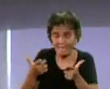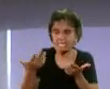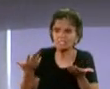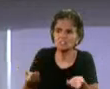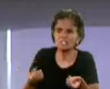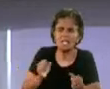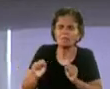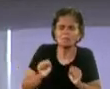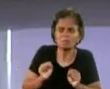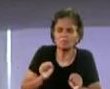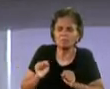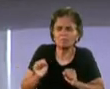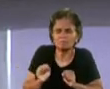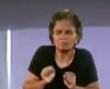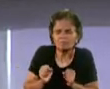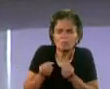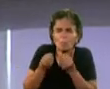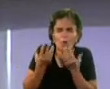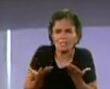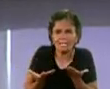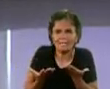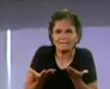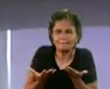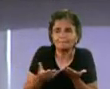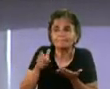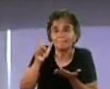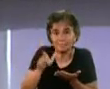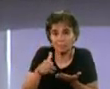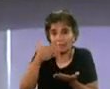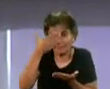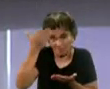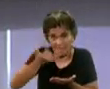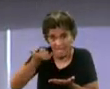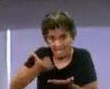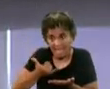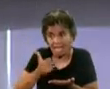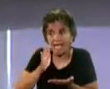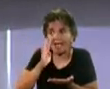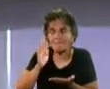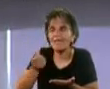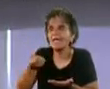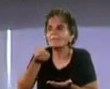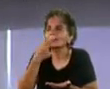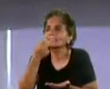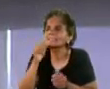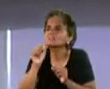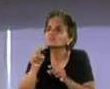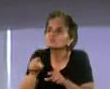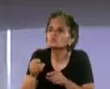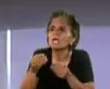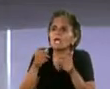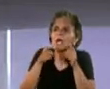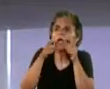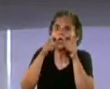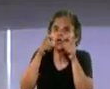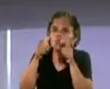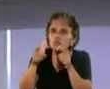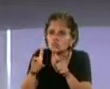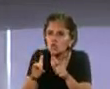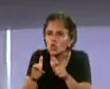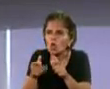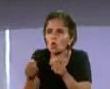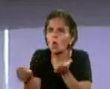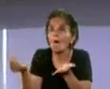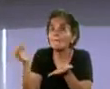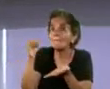de su convulsión. Si tiene epilepsia, hay que controlar cómo está su medicación, si hay que hacer algún retoque, o